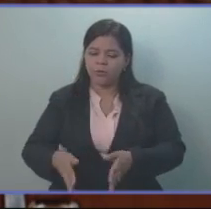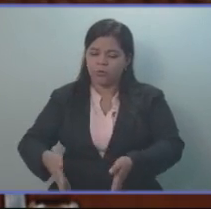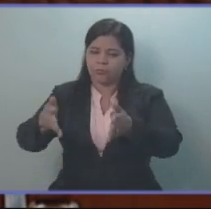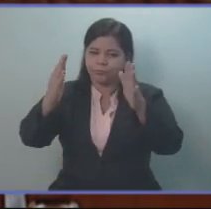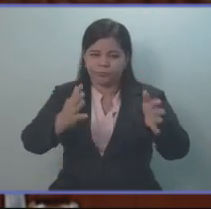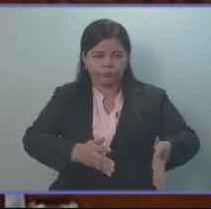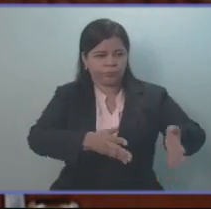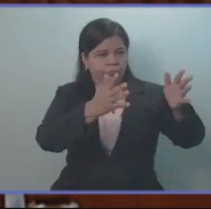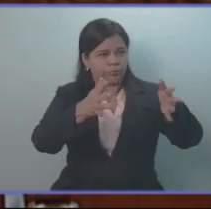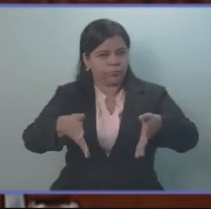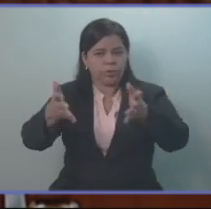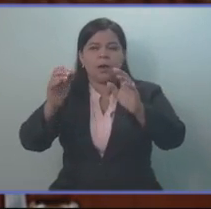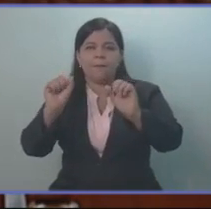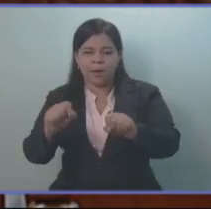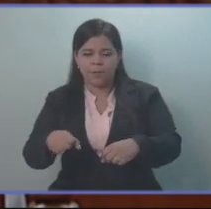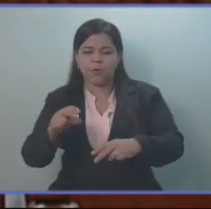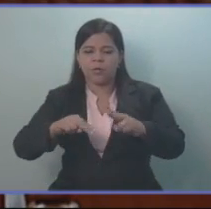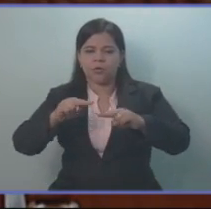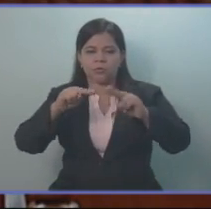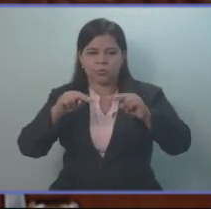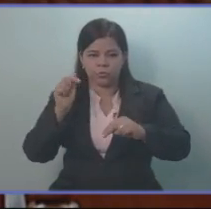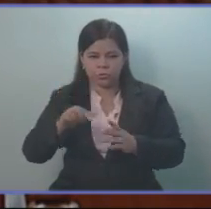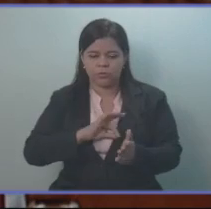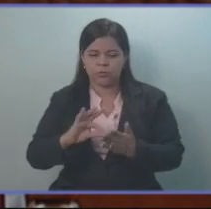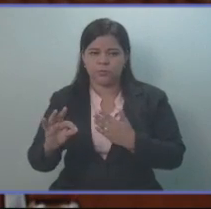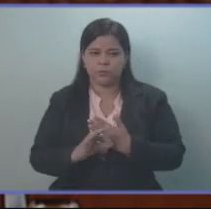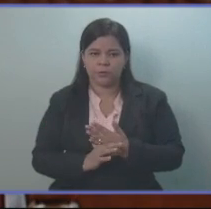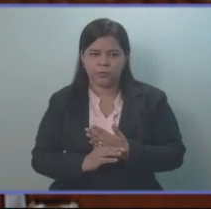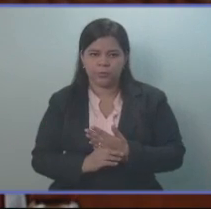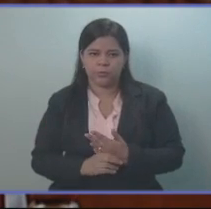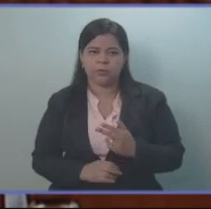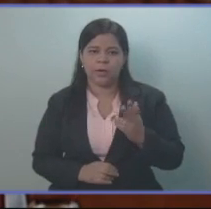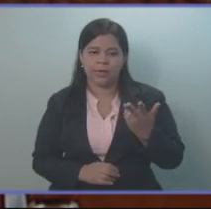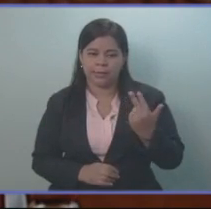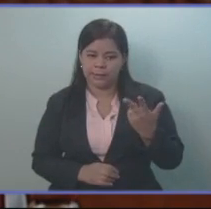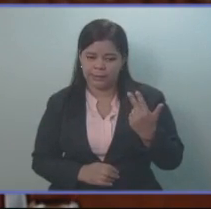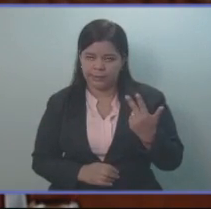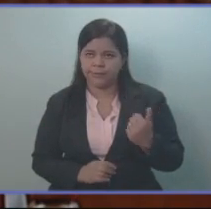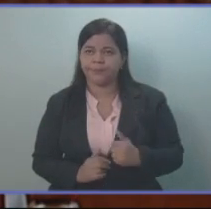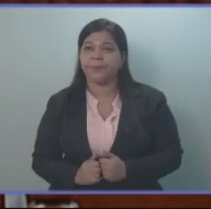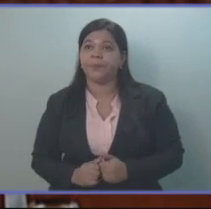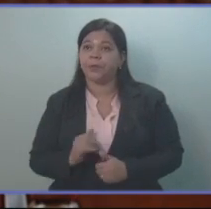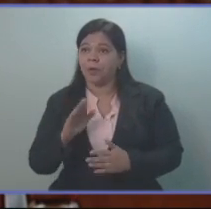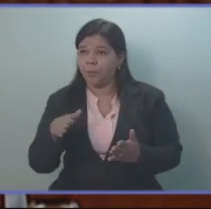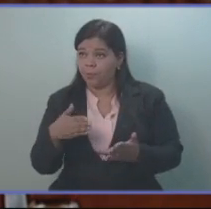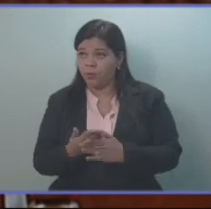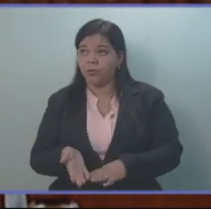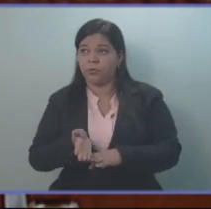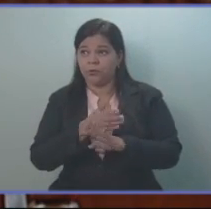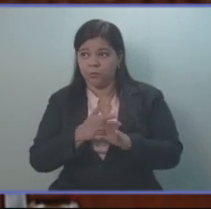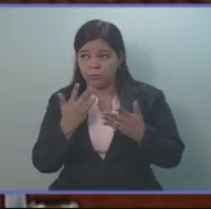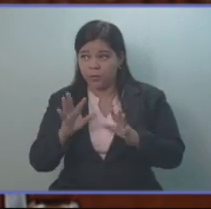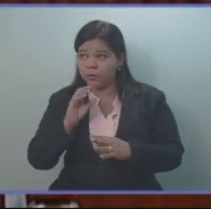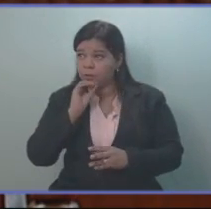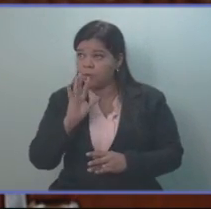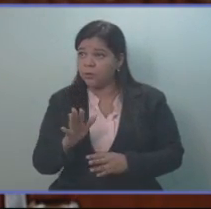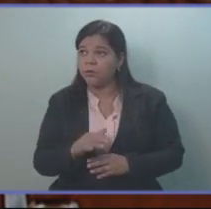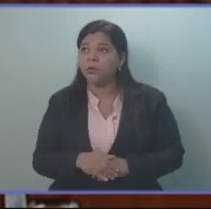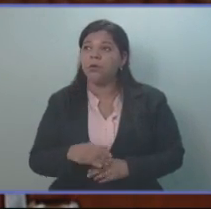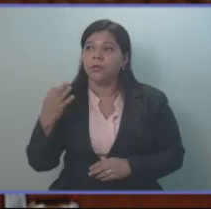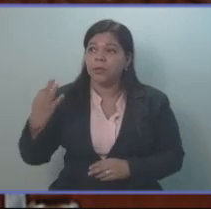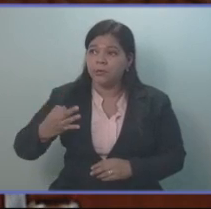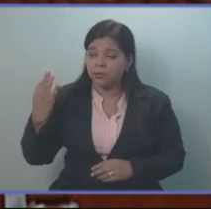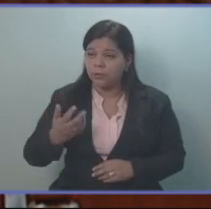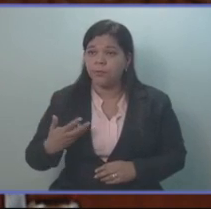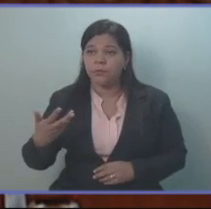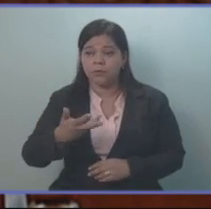citado proyecto. Romanos 13. Que en virtud de las consideraciones anteriores se hace necesario emitir una ley